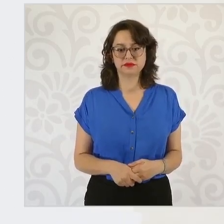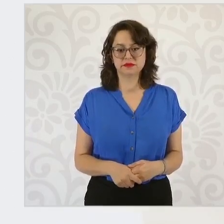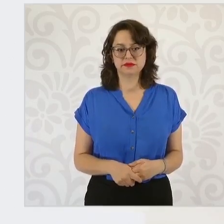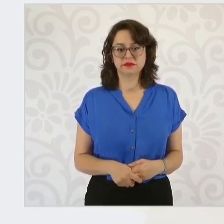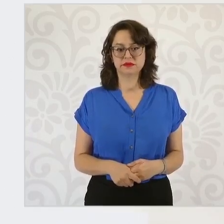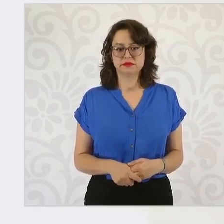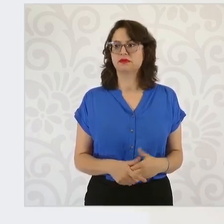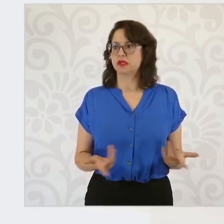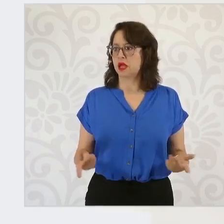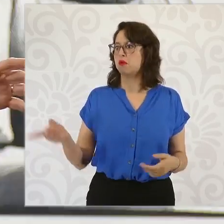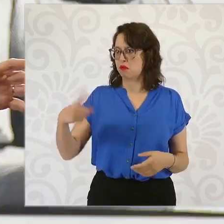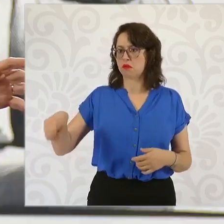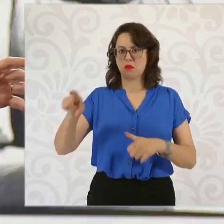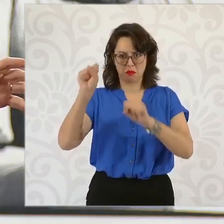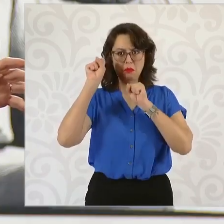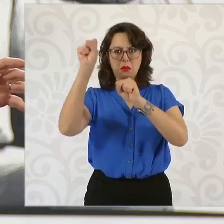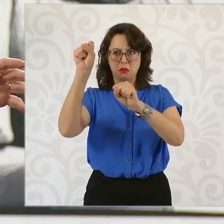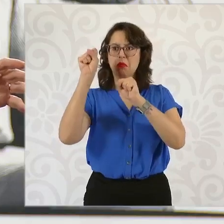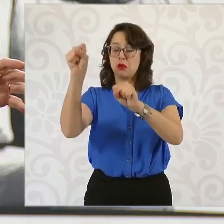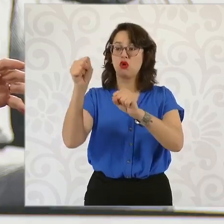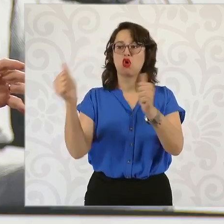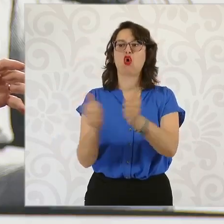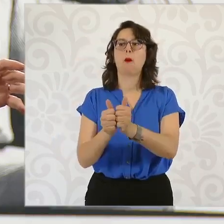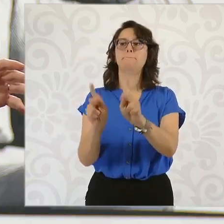yo estoy a favor de la manifestación pacífica,